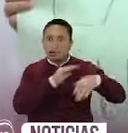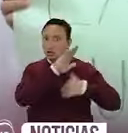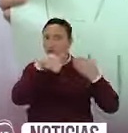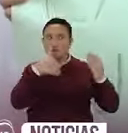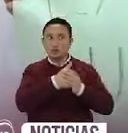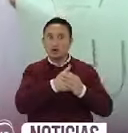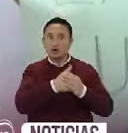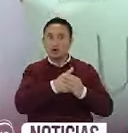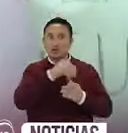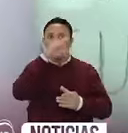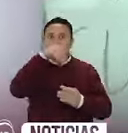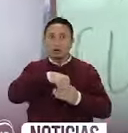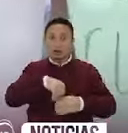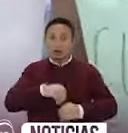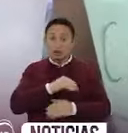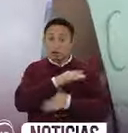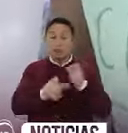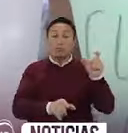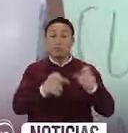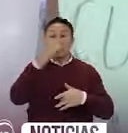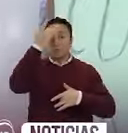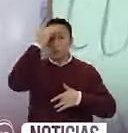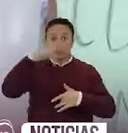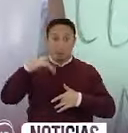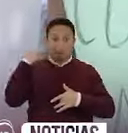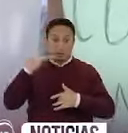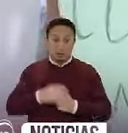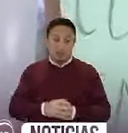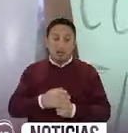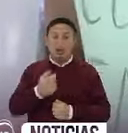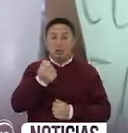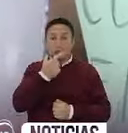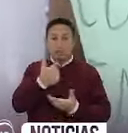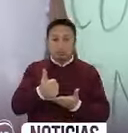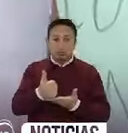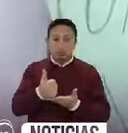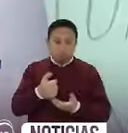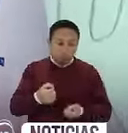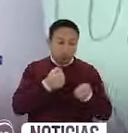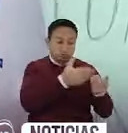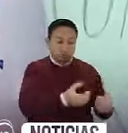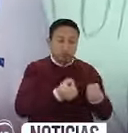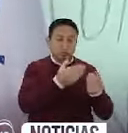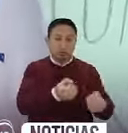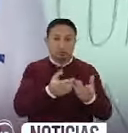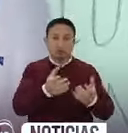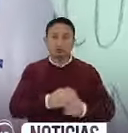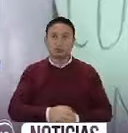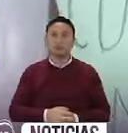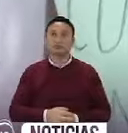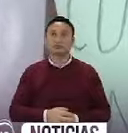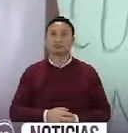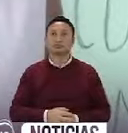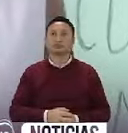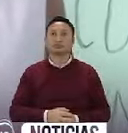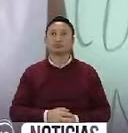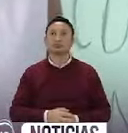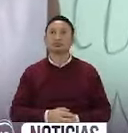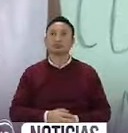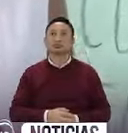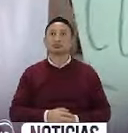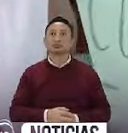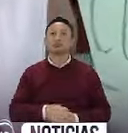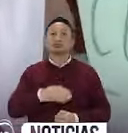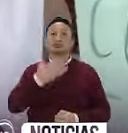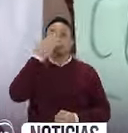ese cuadro para que todas las enfermedades raras tengamos a bien saber que existen esas enfermedades y